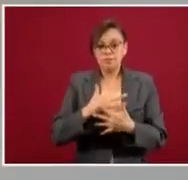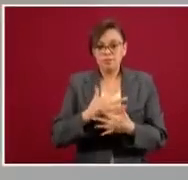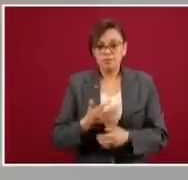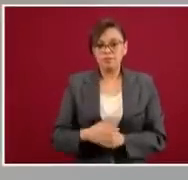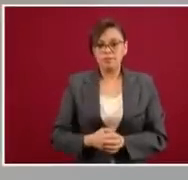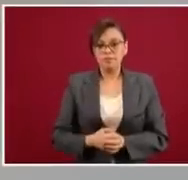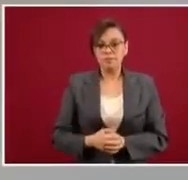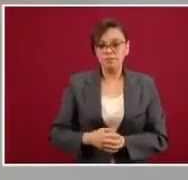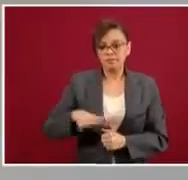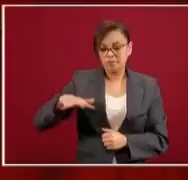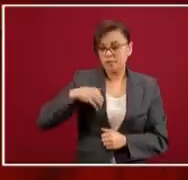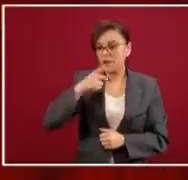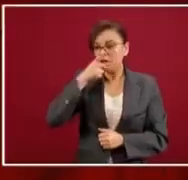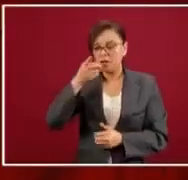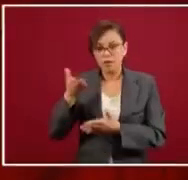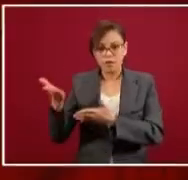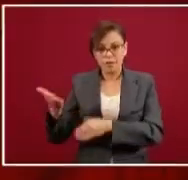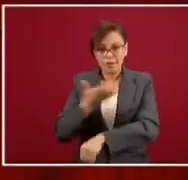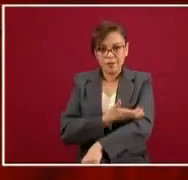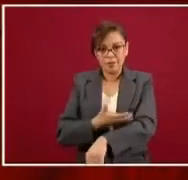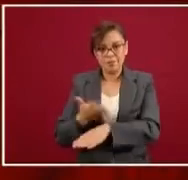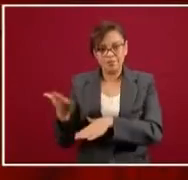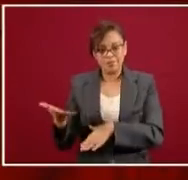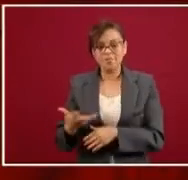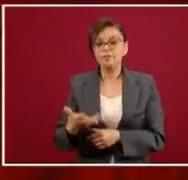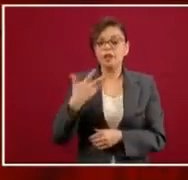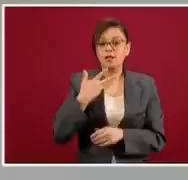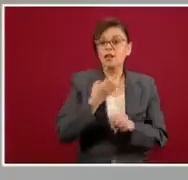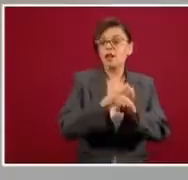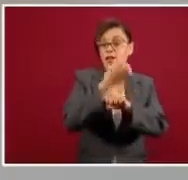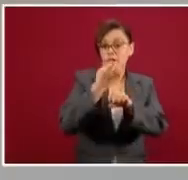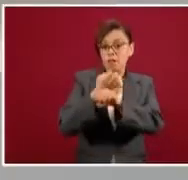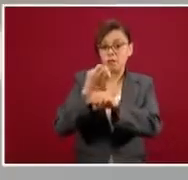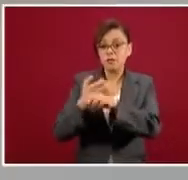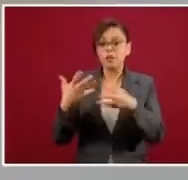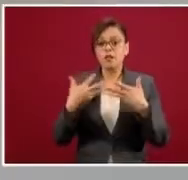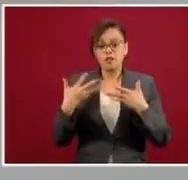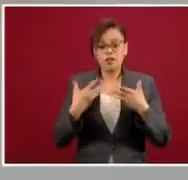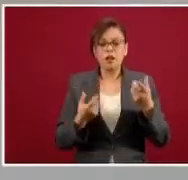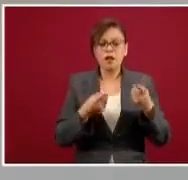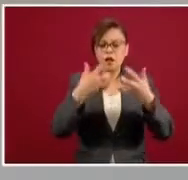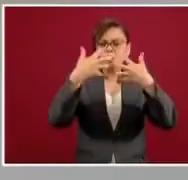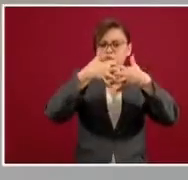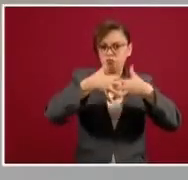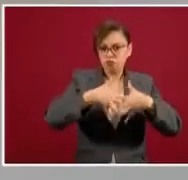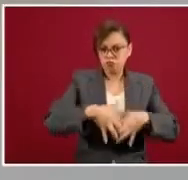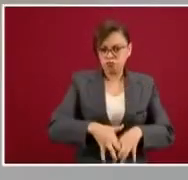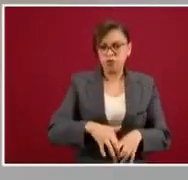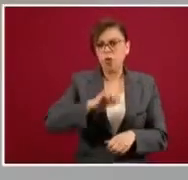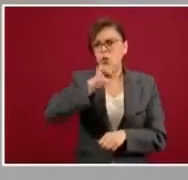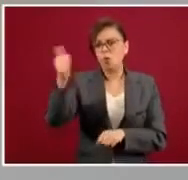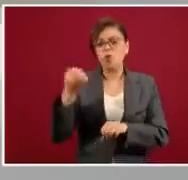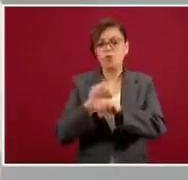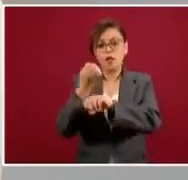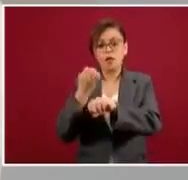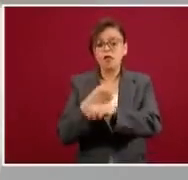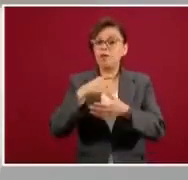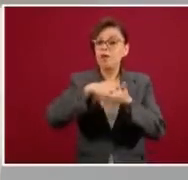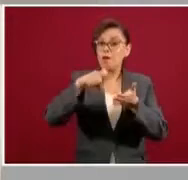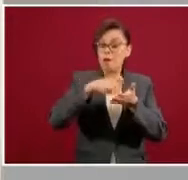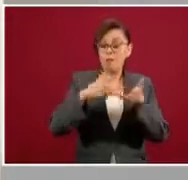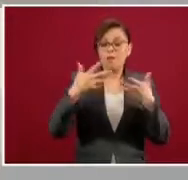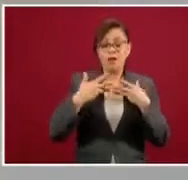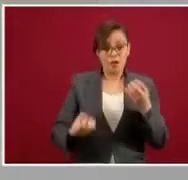los procesos de reconversión y hay estados que tenían cierto equipamiento, hay estados que adquirieron nuevo equipamiento,